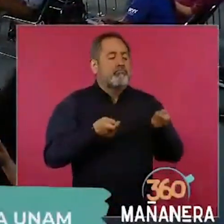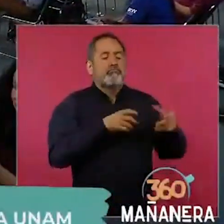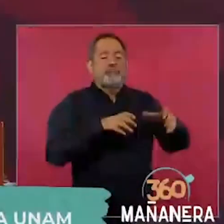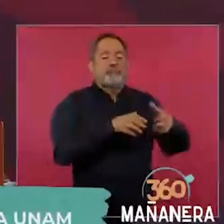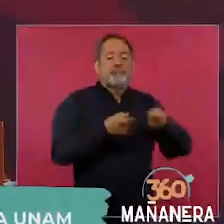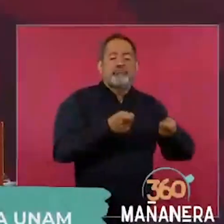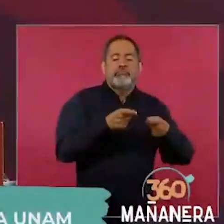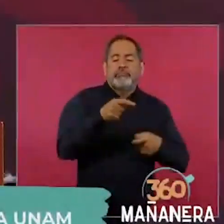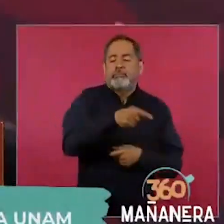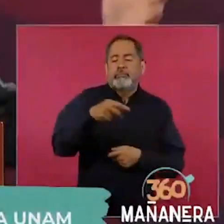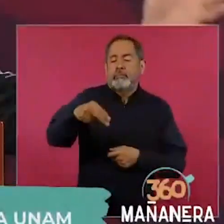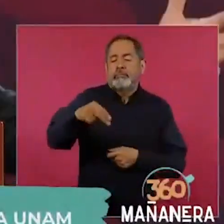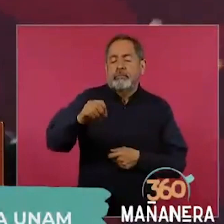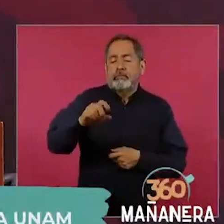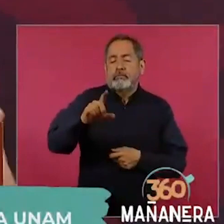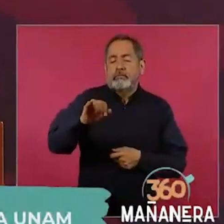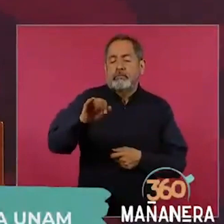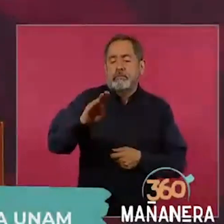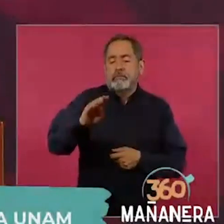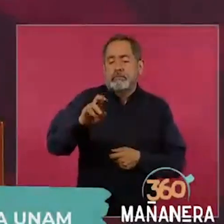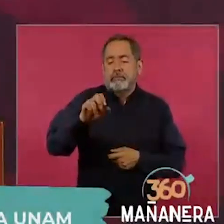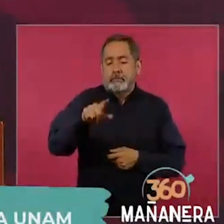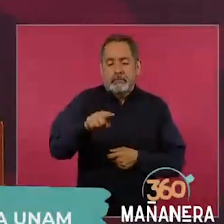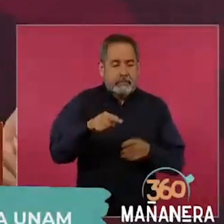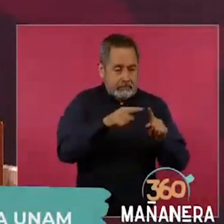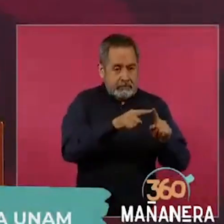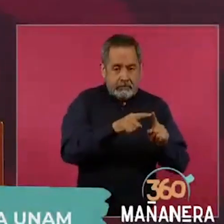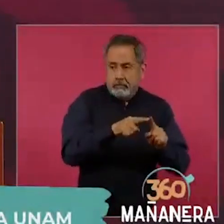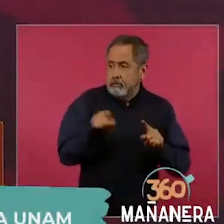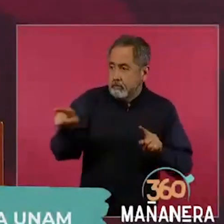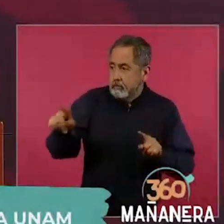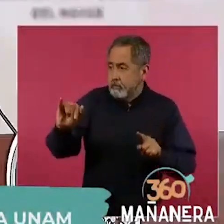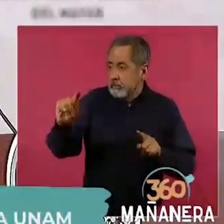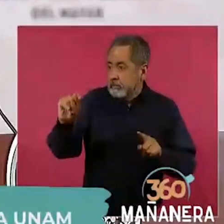neoliberal del modelo del ITAM. No tengo nada en contra del ITAM,